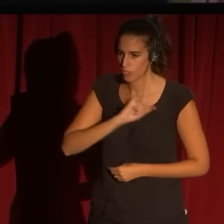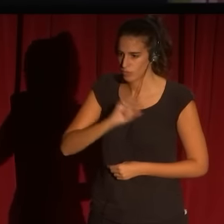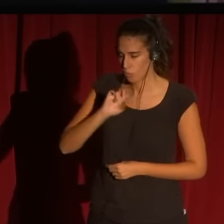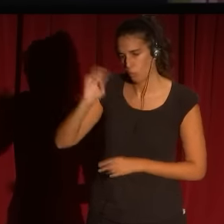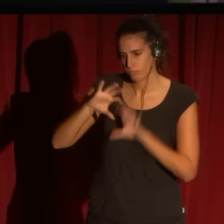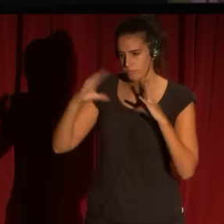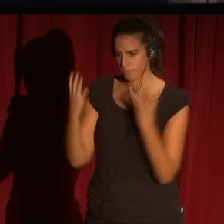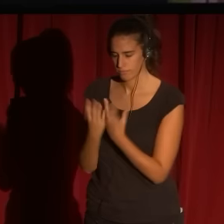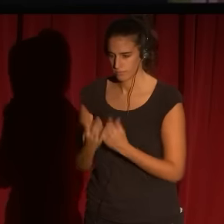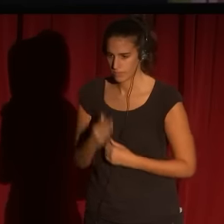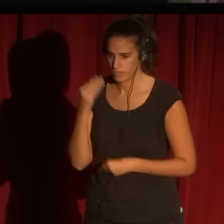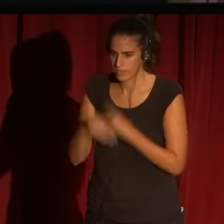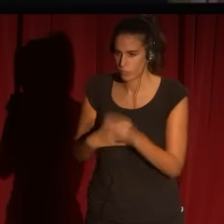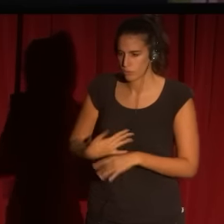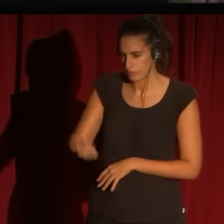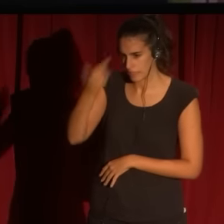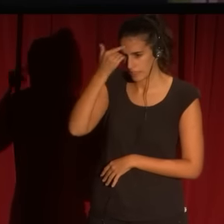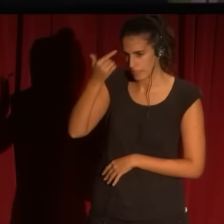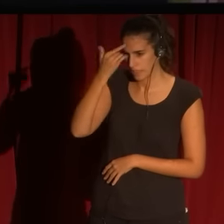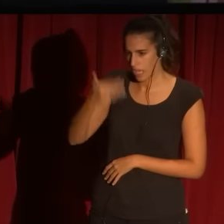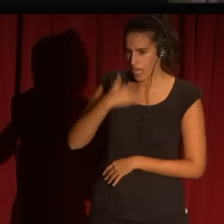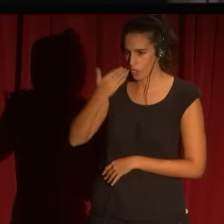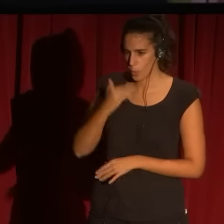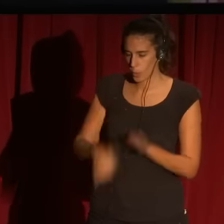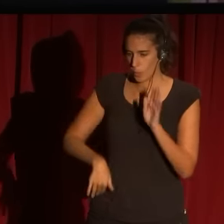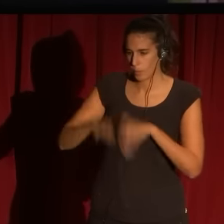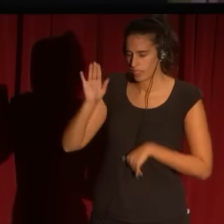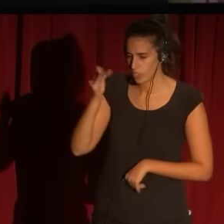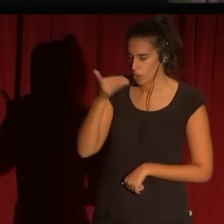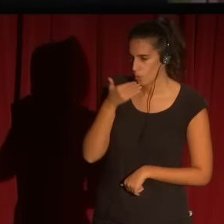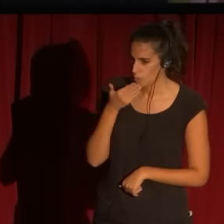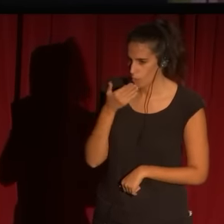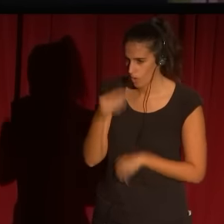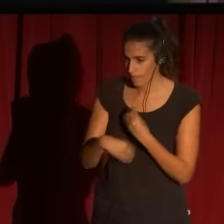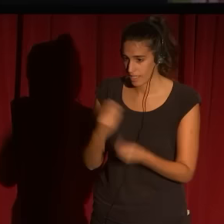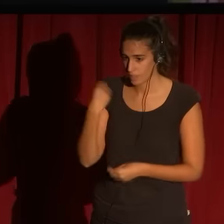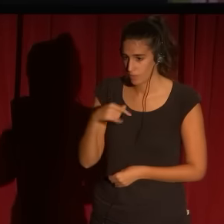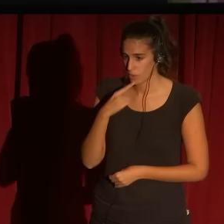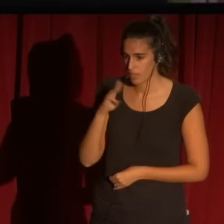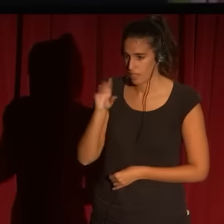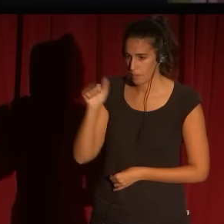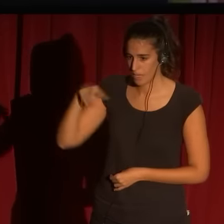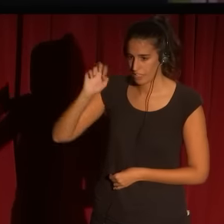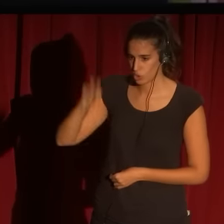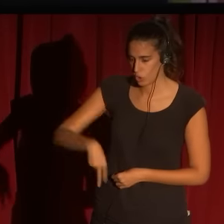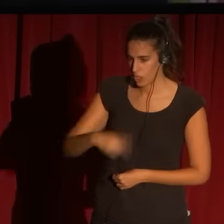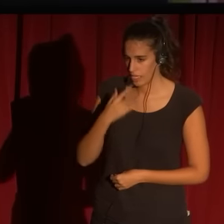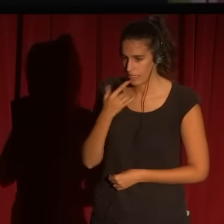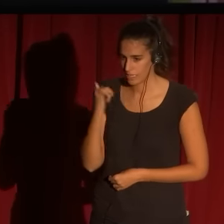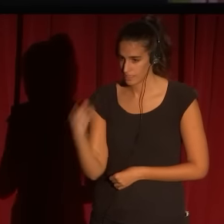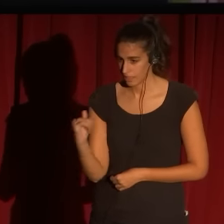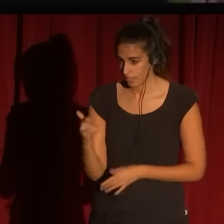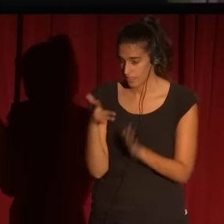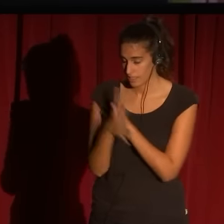espíritu hacer que anhelemos algo superior a nosotros hacer lo que Platón dice que es la existencia no que es